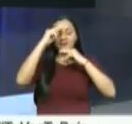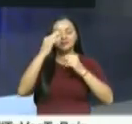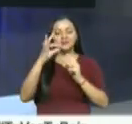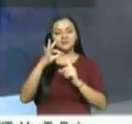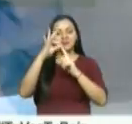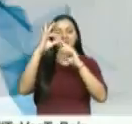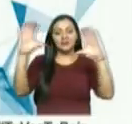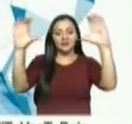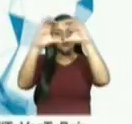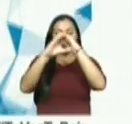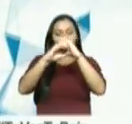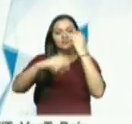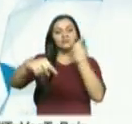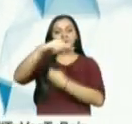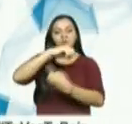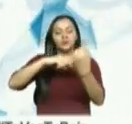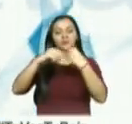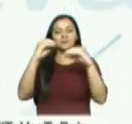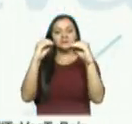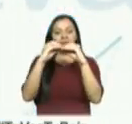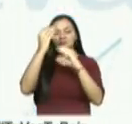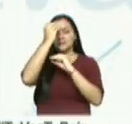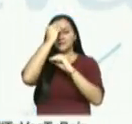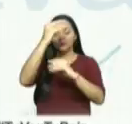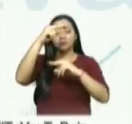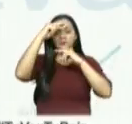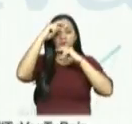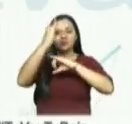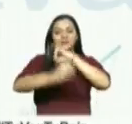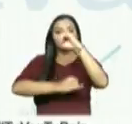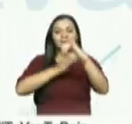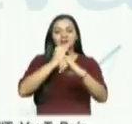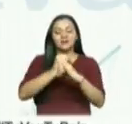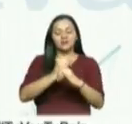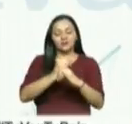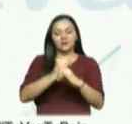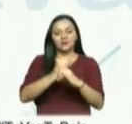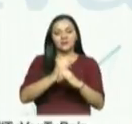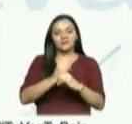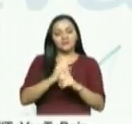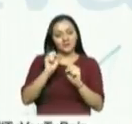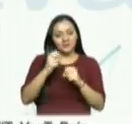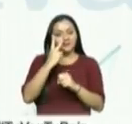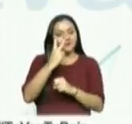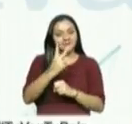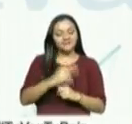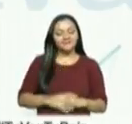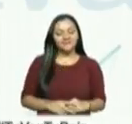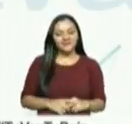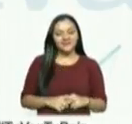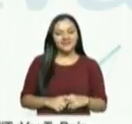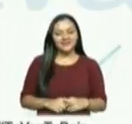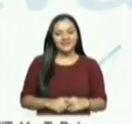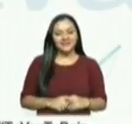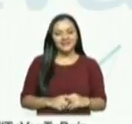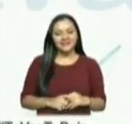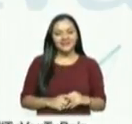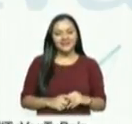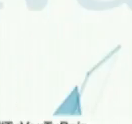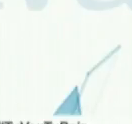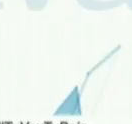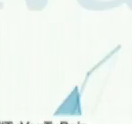emisión estelar. Al volver, tendremos el bloque de noticias internacionales que no se la puede perder. Ya volvemos.